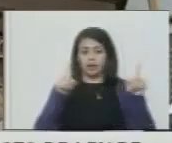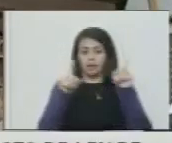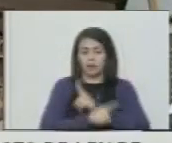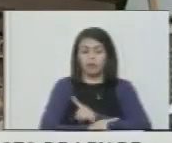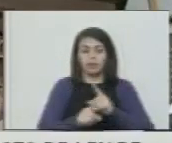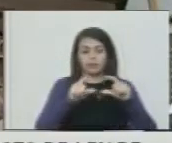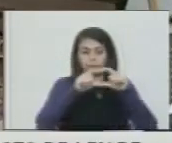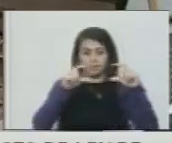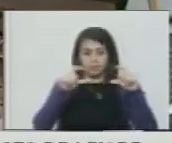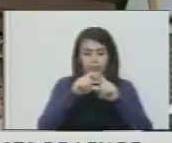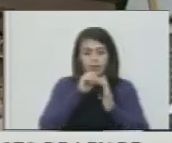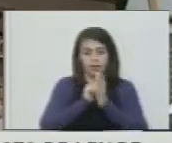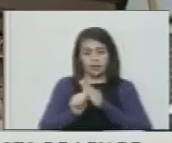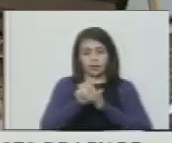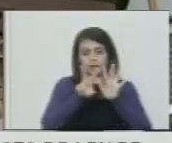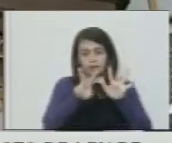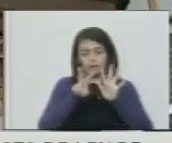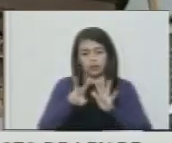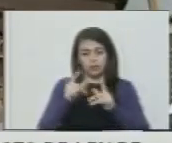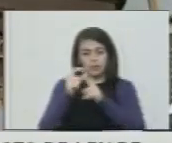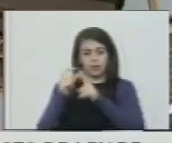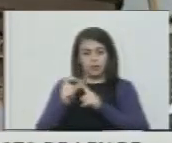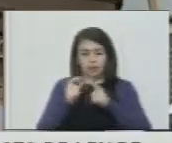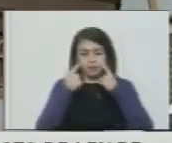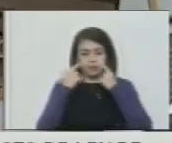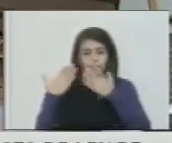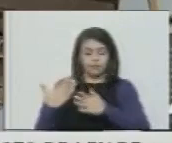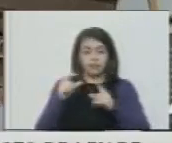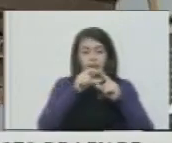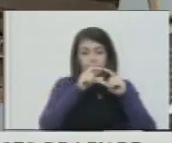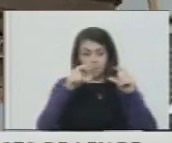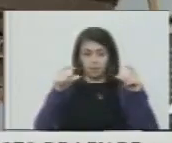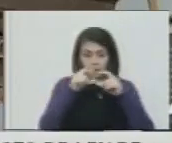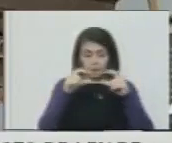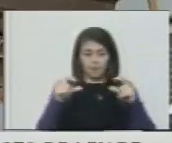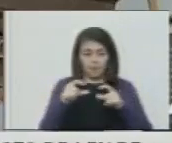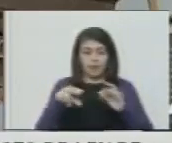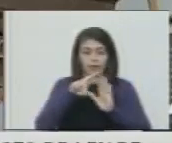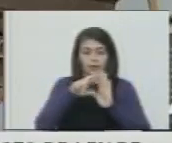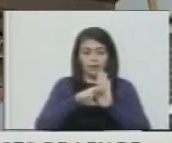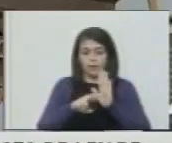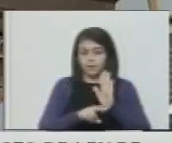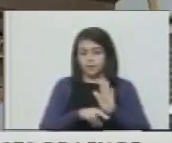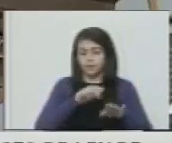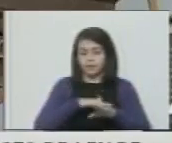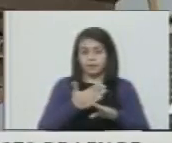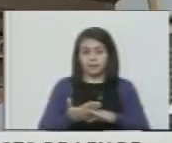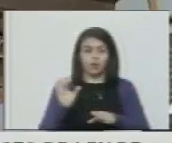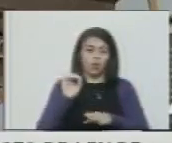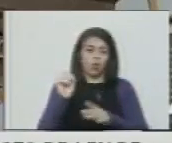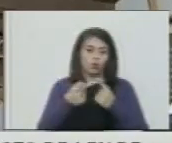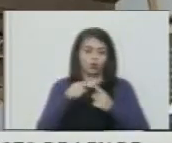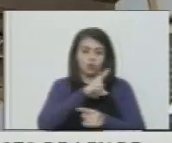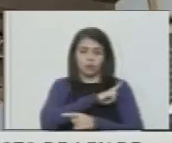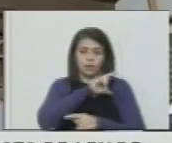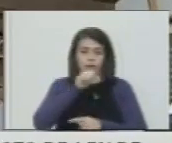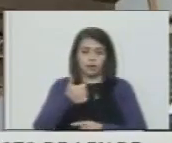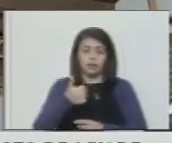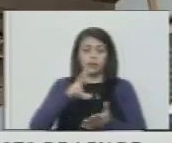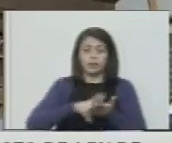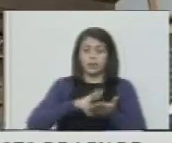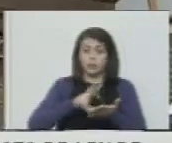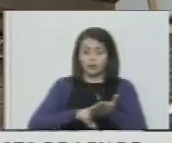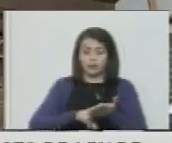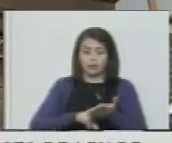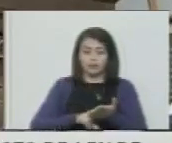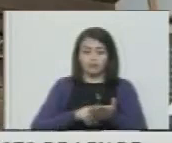propone modificar el epígrafe del artículo 7 en los términos siguientes. Epígrafe, requisitos del o de la